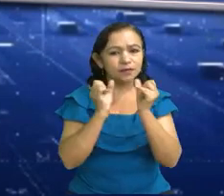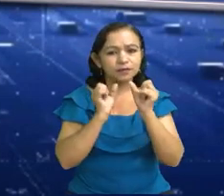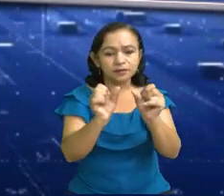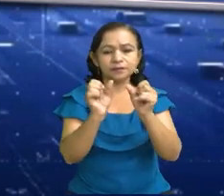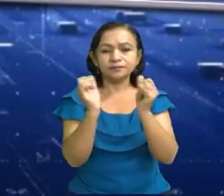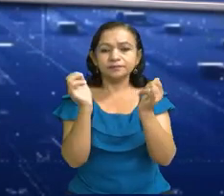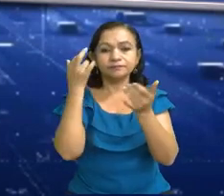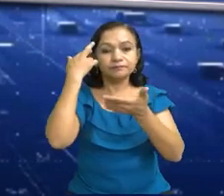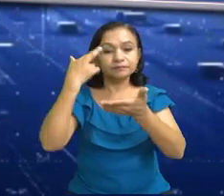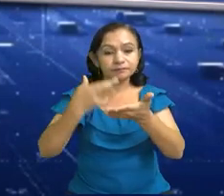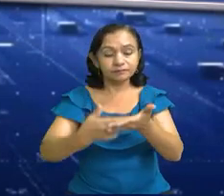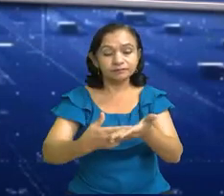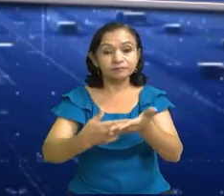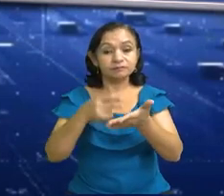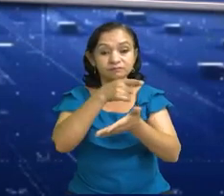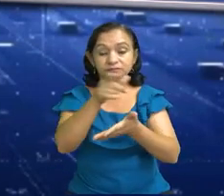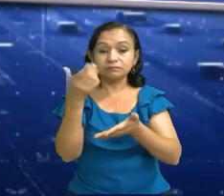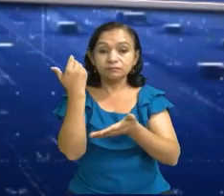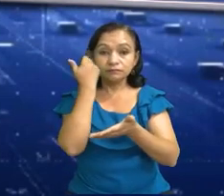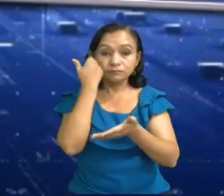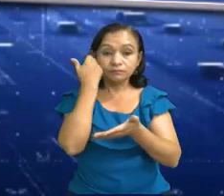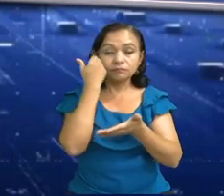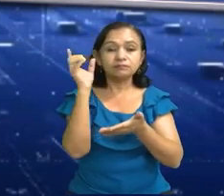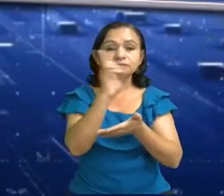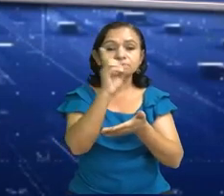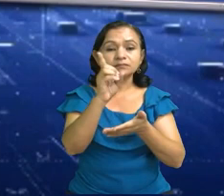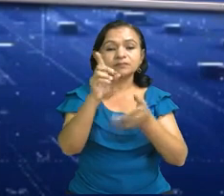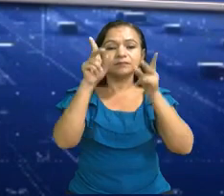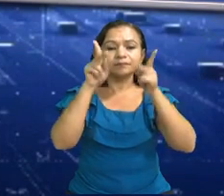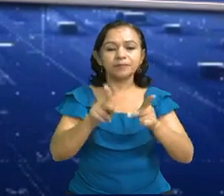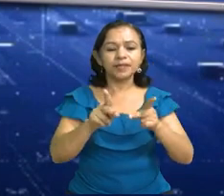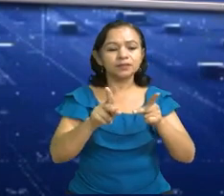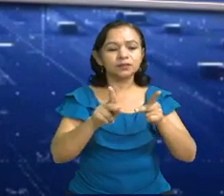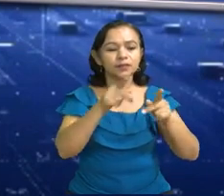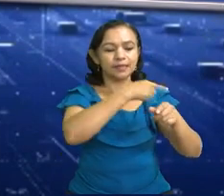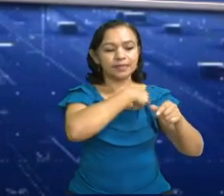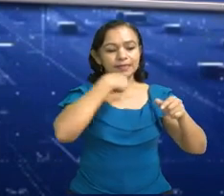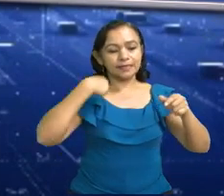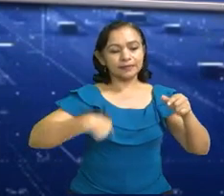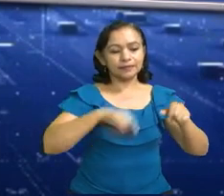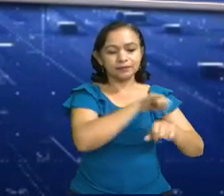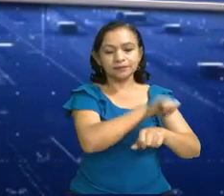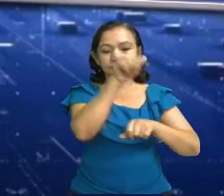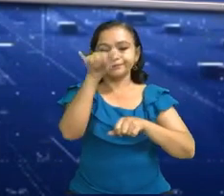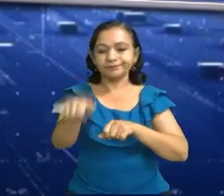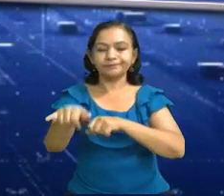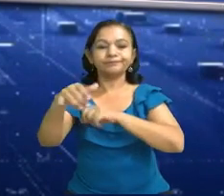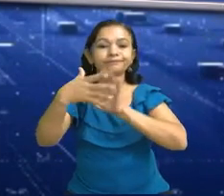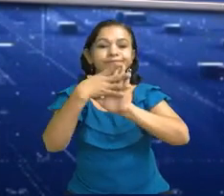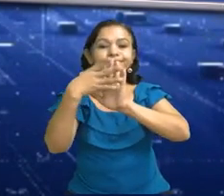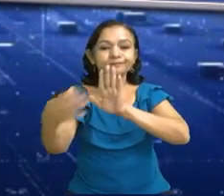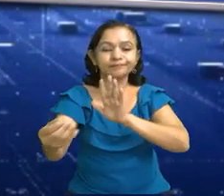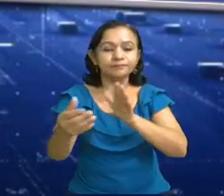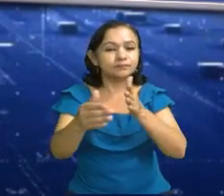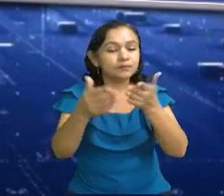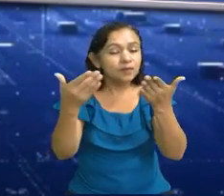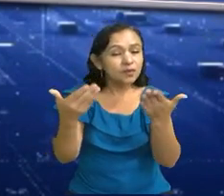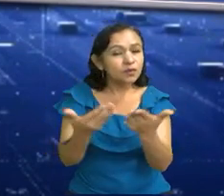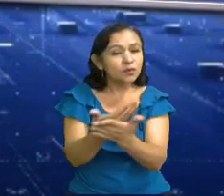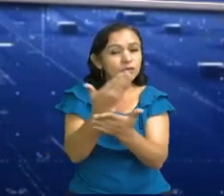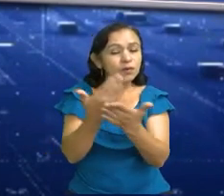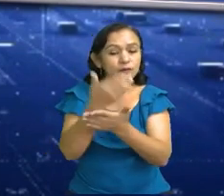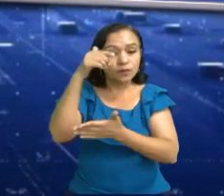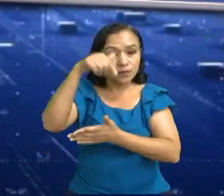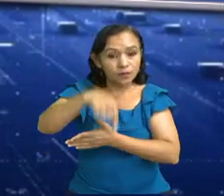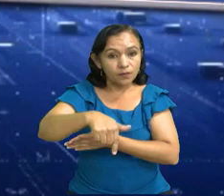comportamiento, y recordemos que todos estos casos fueron importados de personas que llegaron de China a estos países. ¿Qué es lo que tenemos nuevo para el día de